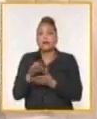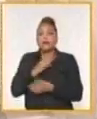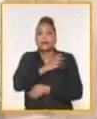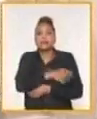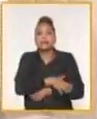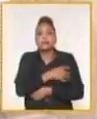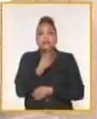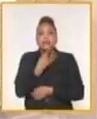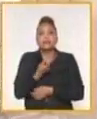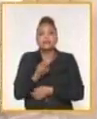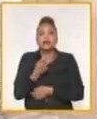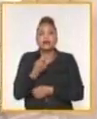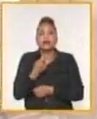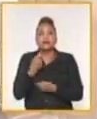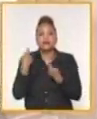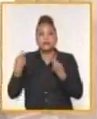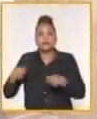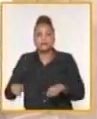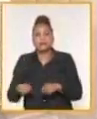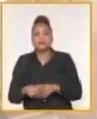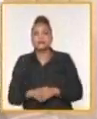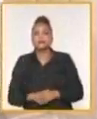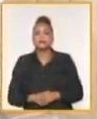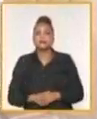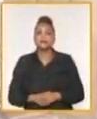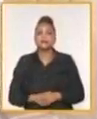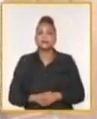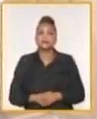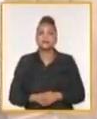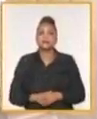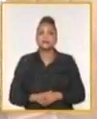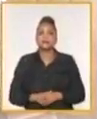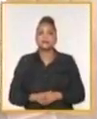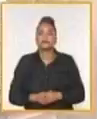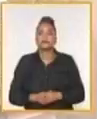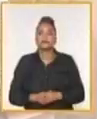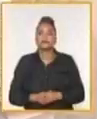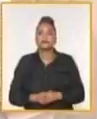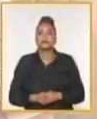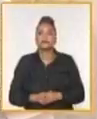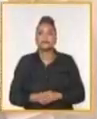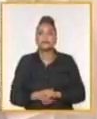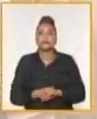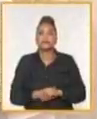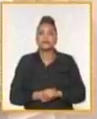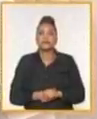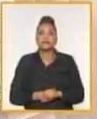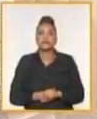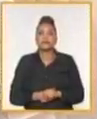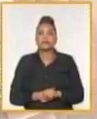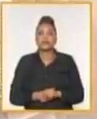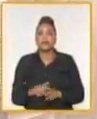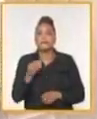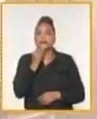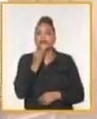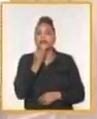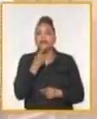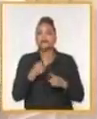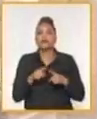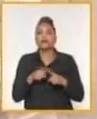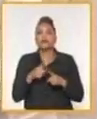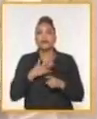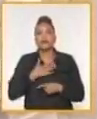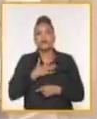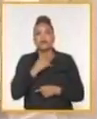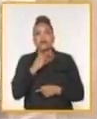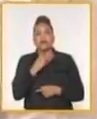Cuando no tengan población o tengan menos población, entonces, ¿dónde está la legitimidad? Lo otro que quiero decir que es para Israel todo es existencial. No, para Israel